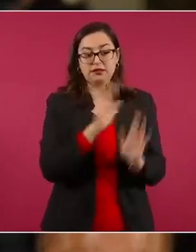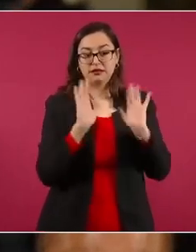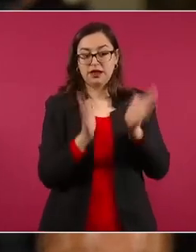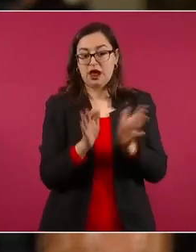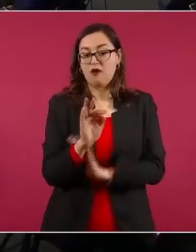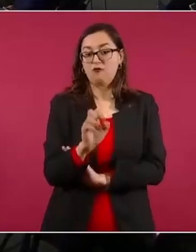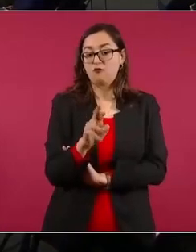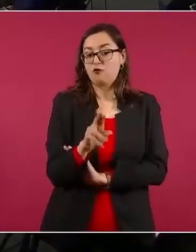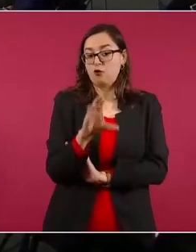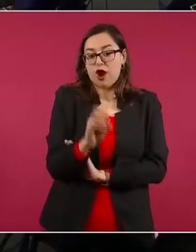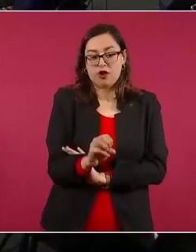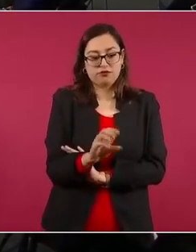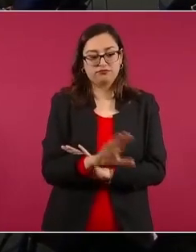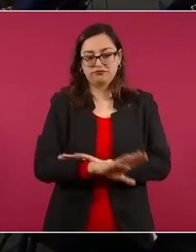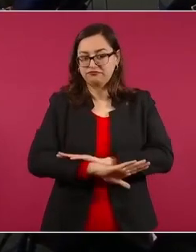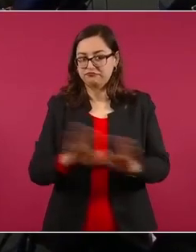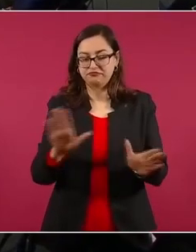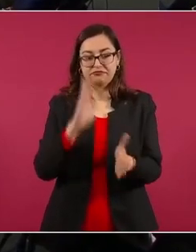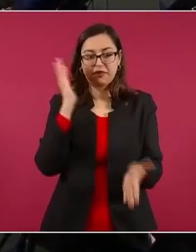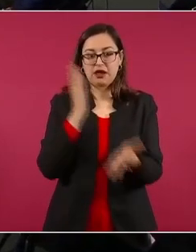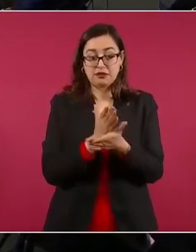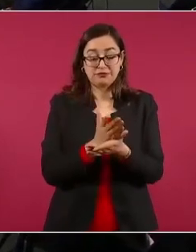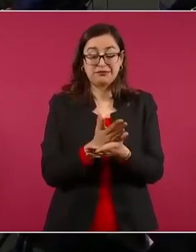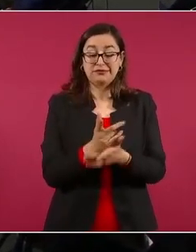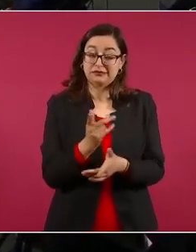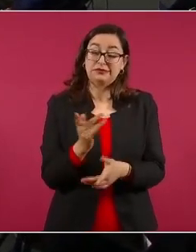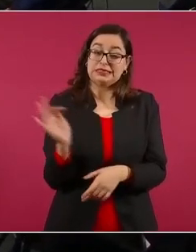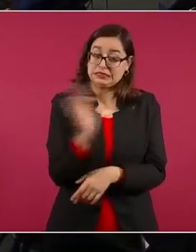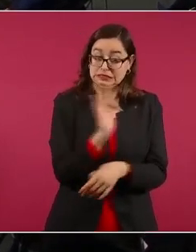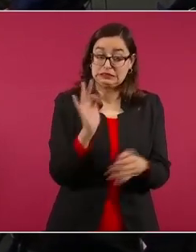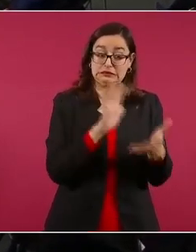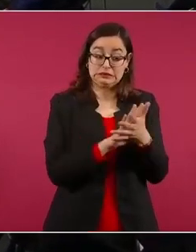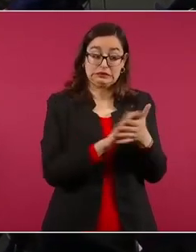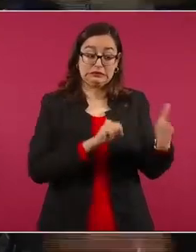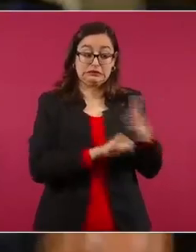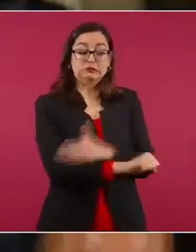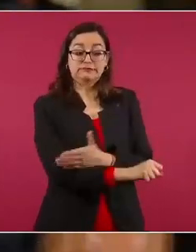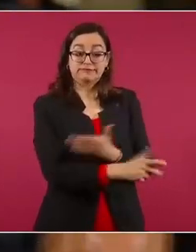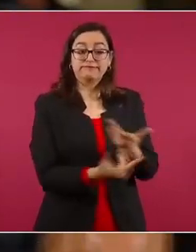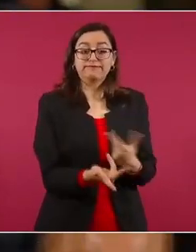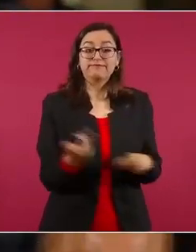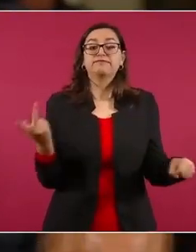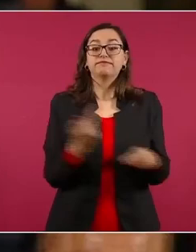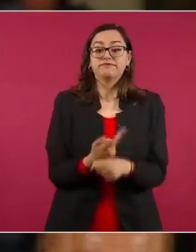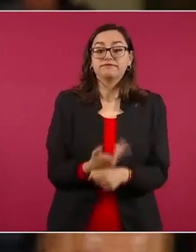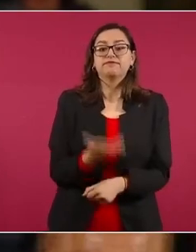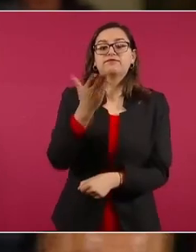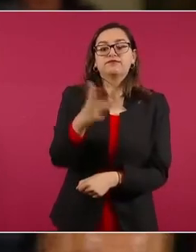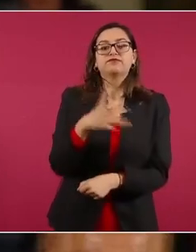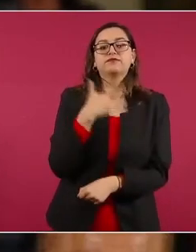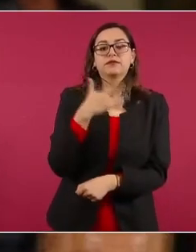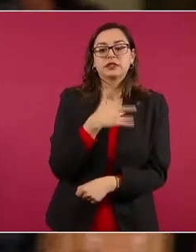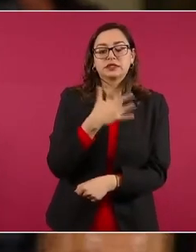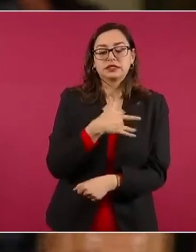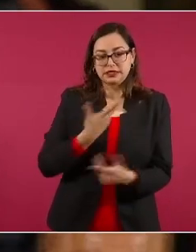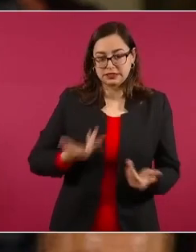abren nuevamente los procesos. Me gustaría preguntarle cómo vio esta ratificación, porque si bien